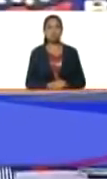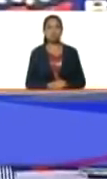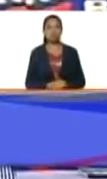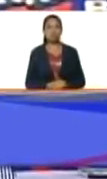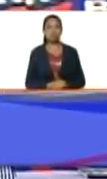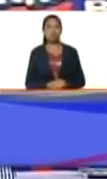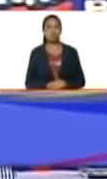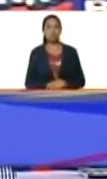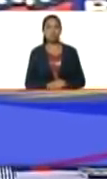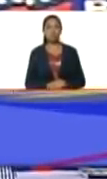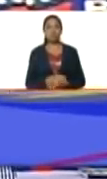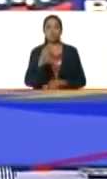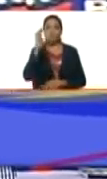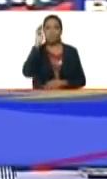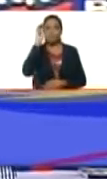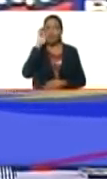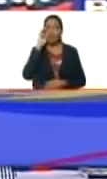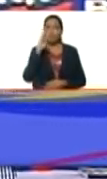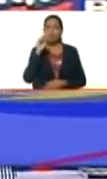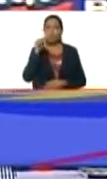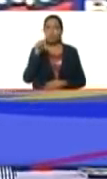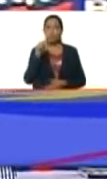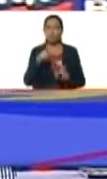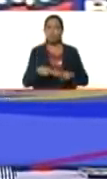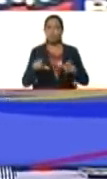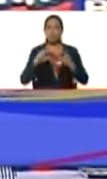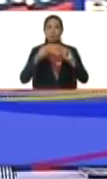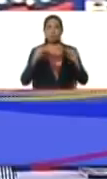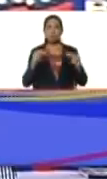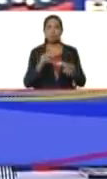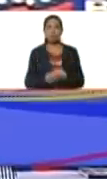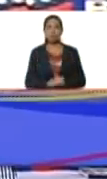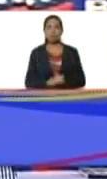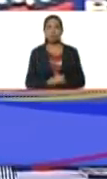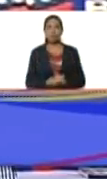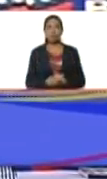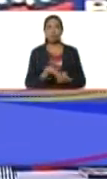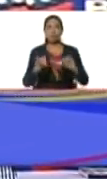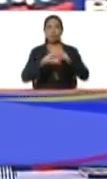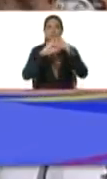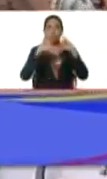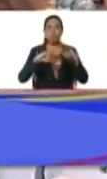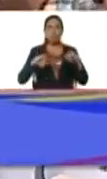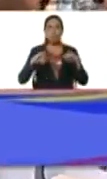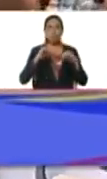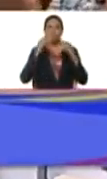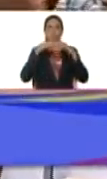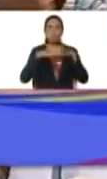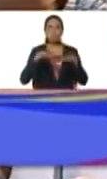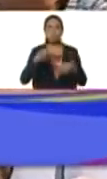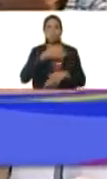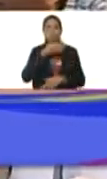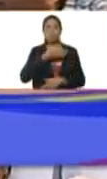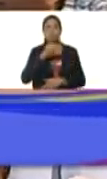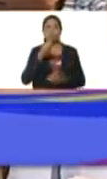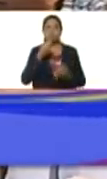Tú eres educadora aquí en este cuadrante. Aló. Feliz y bendecida tarde, presidente. Bienvenido al municipio de